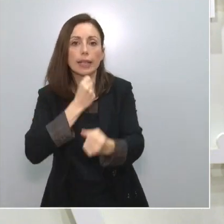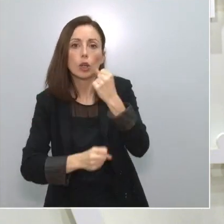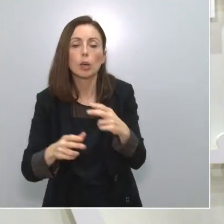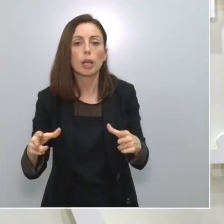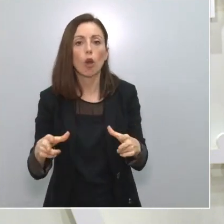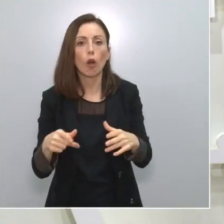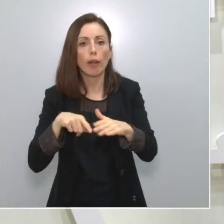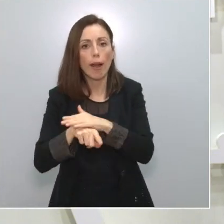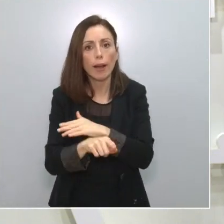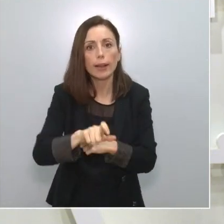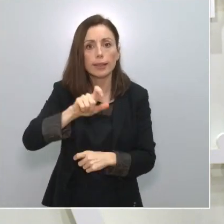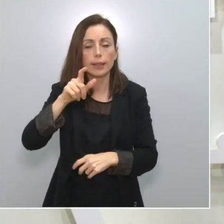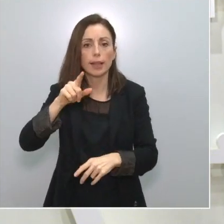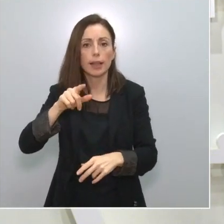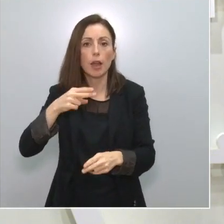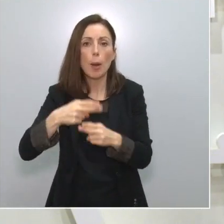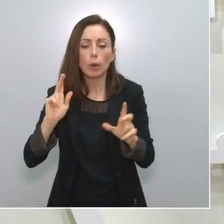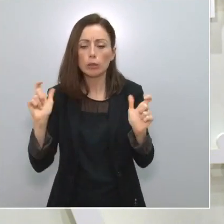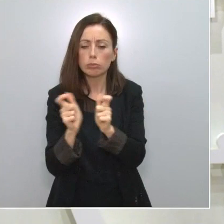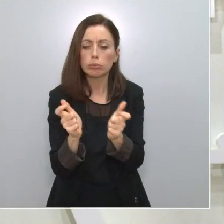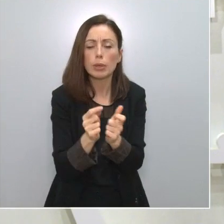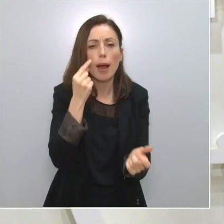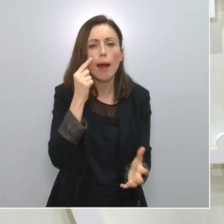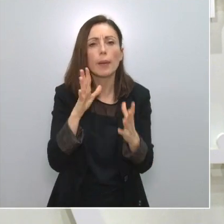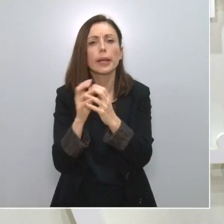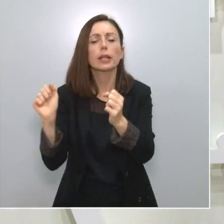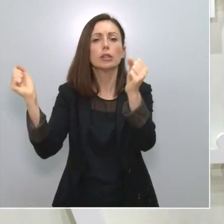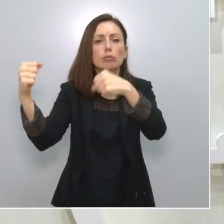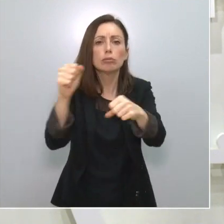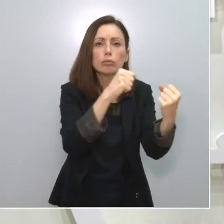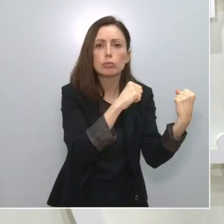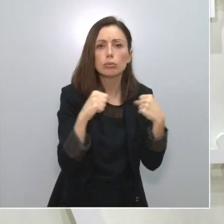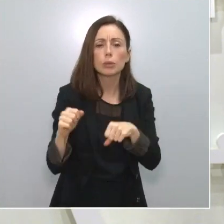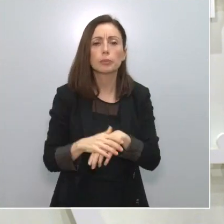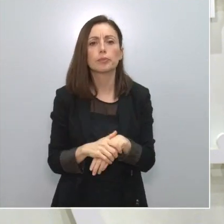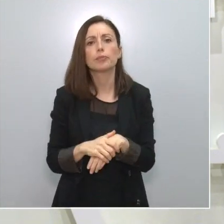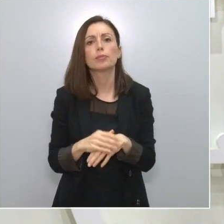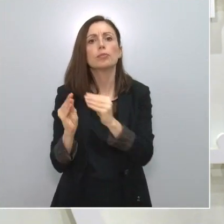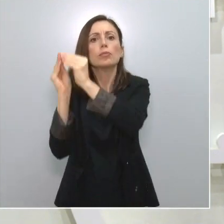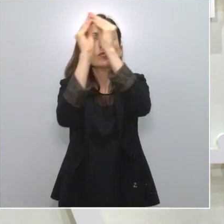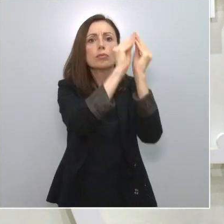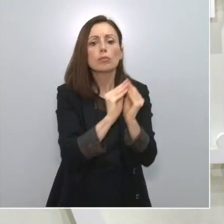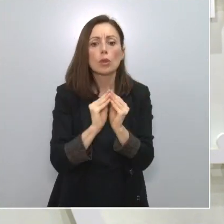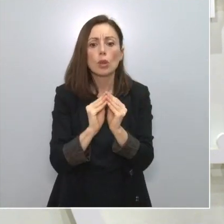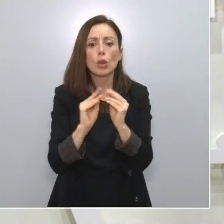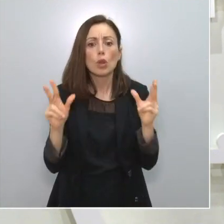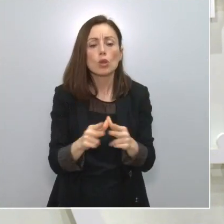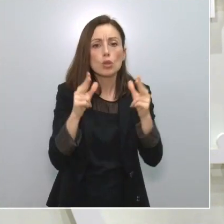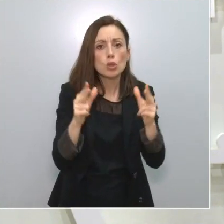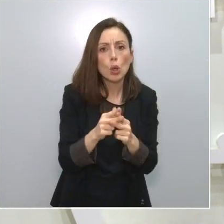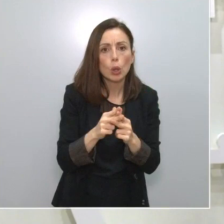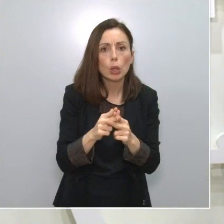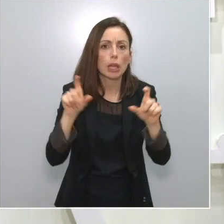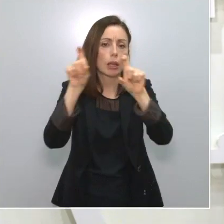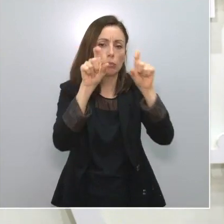políticos para intentar contar con el apoyo y con el consenso de toda la sociedad y de todos los estamentos en